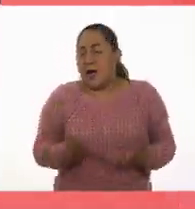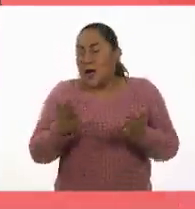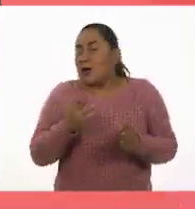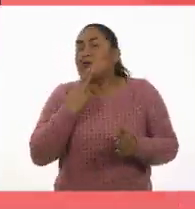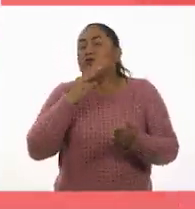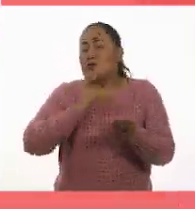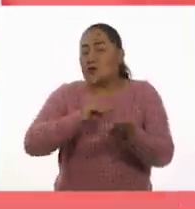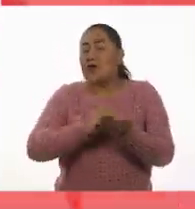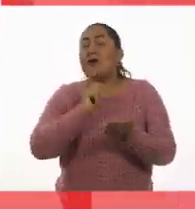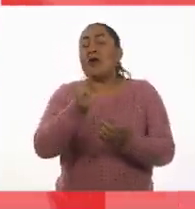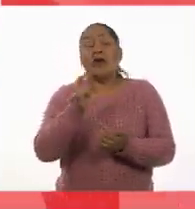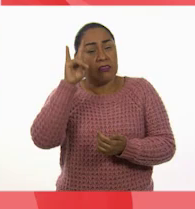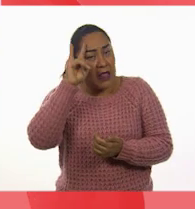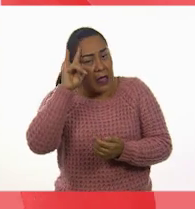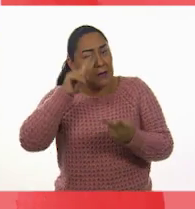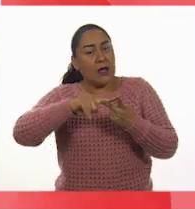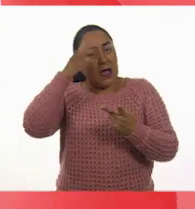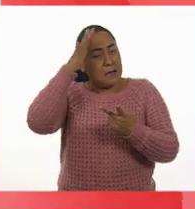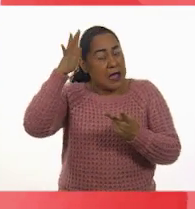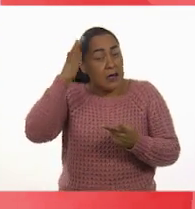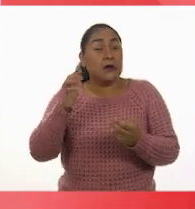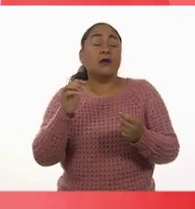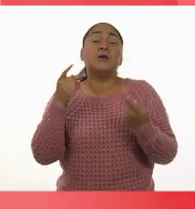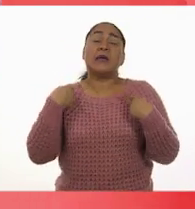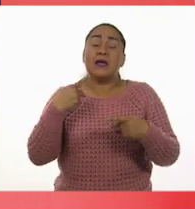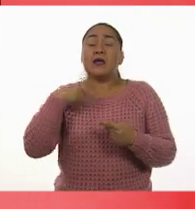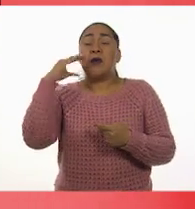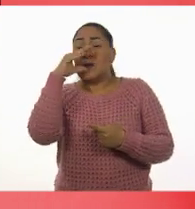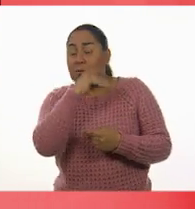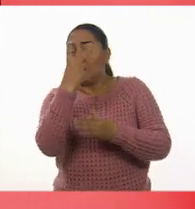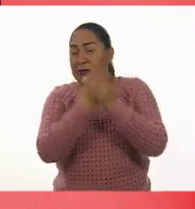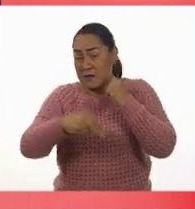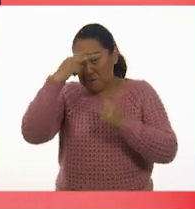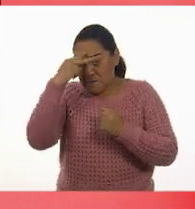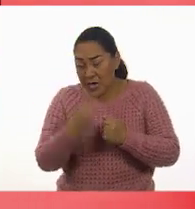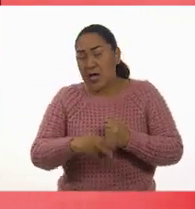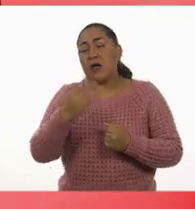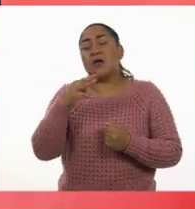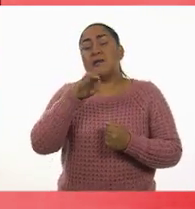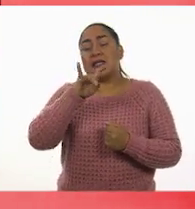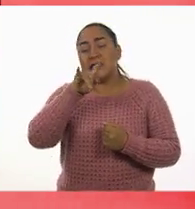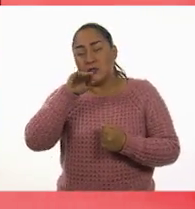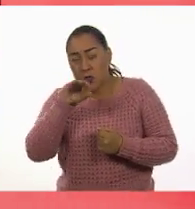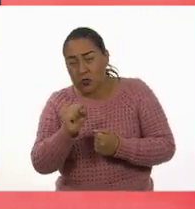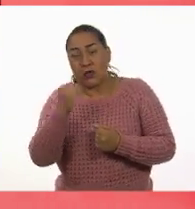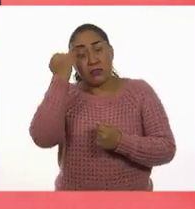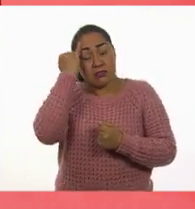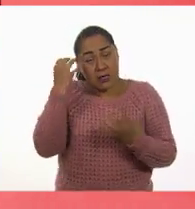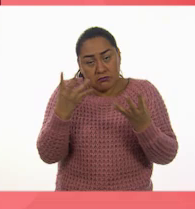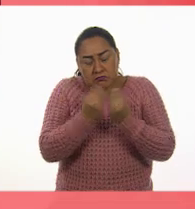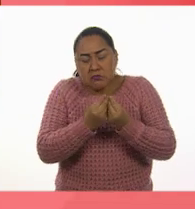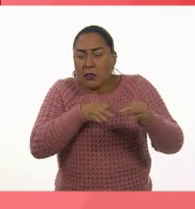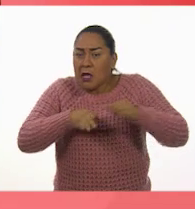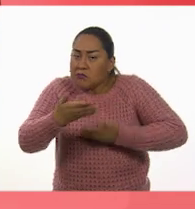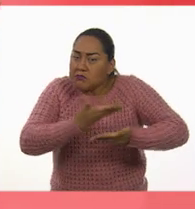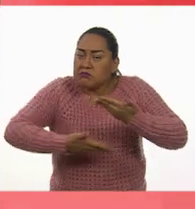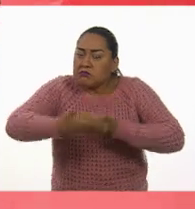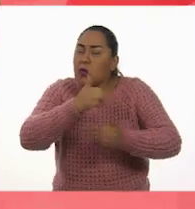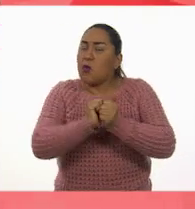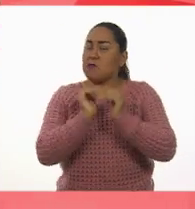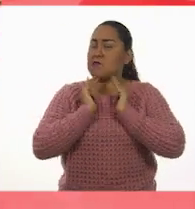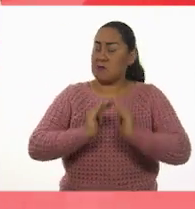los apaches. Los afrodescendientes, indígenas y mestizos conviven y trabajan con una gran armonía.